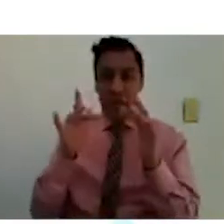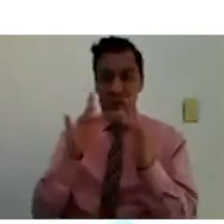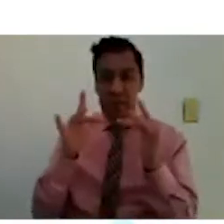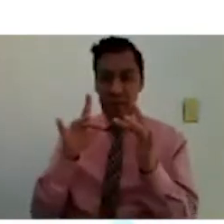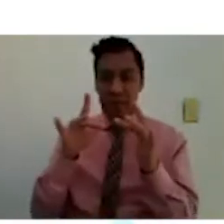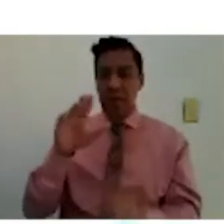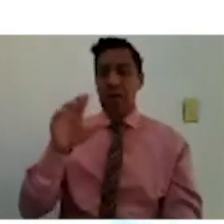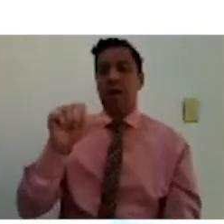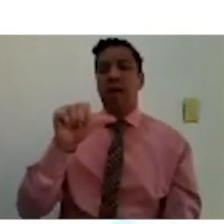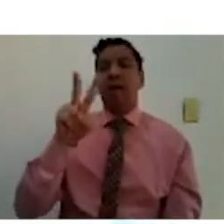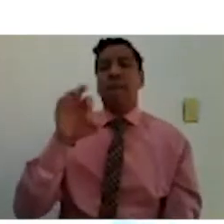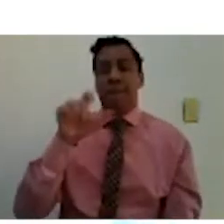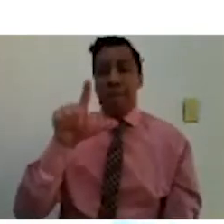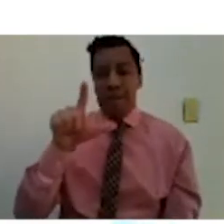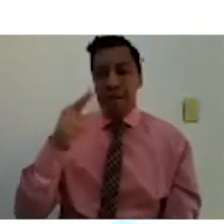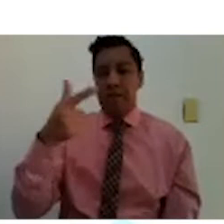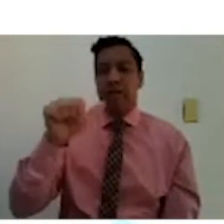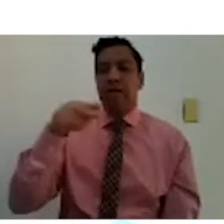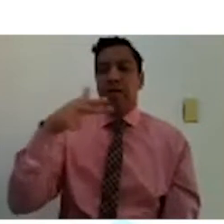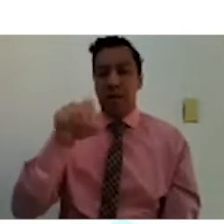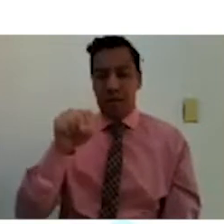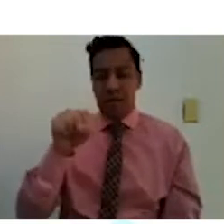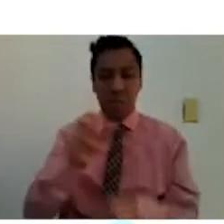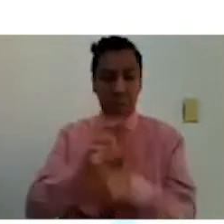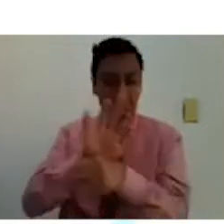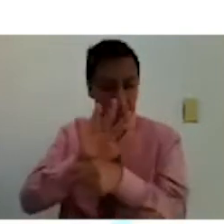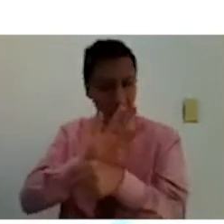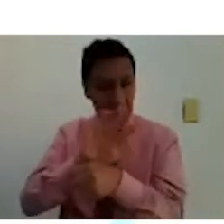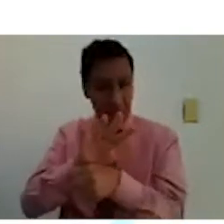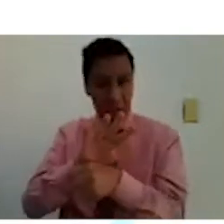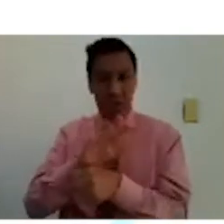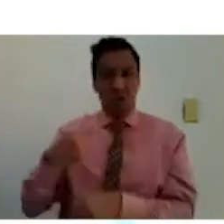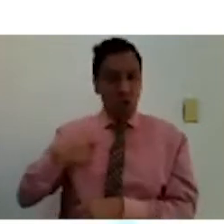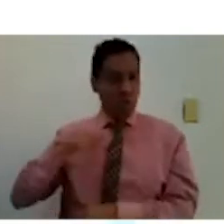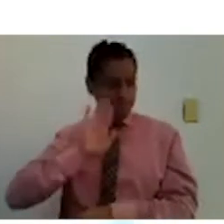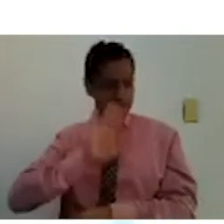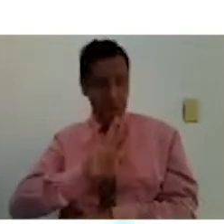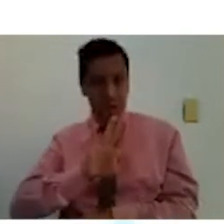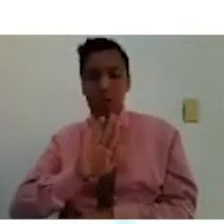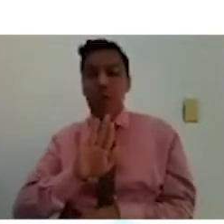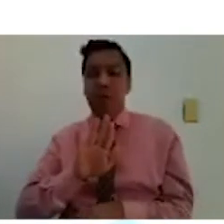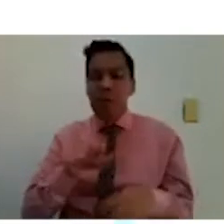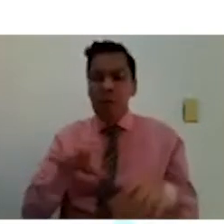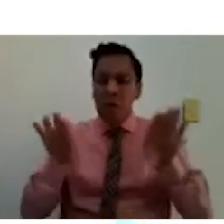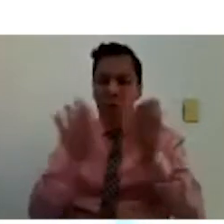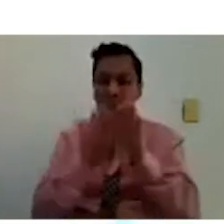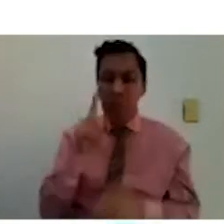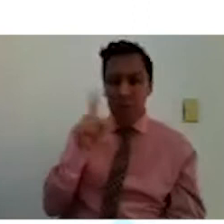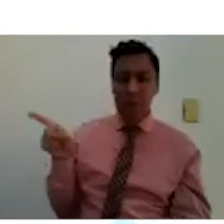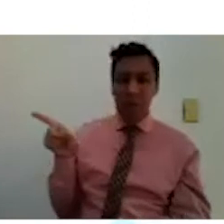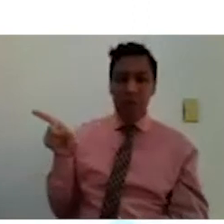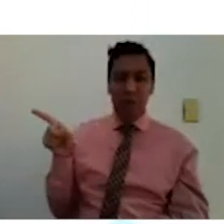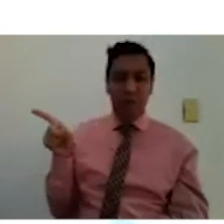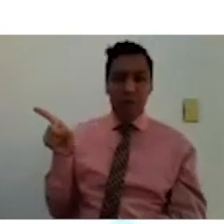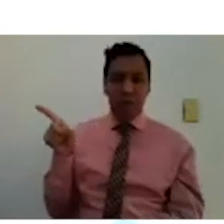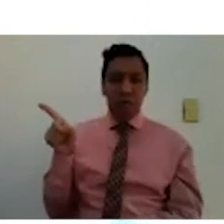Gans para la película Jekus, yo acuso. Se trata de la escena en